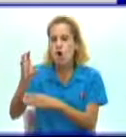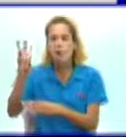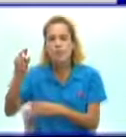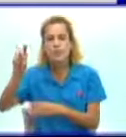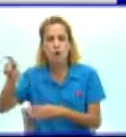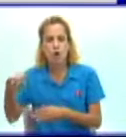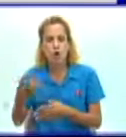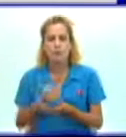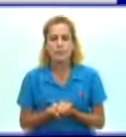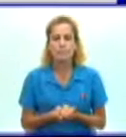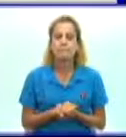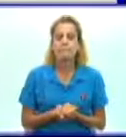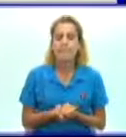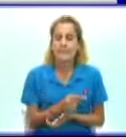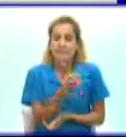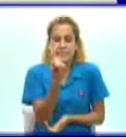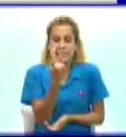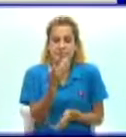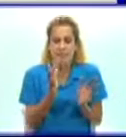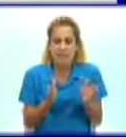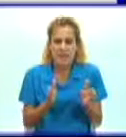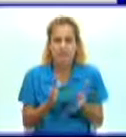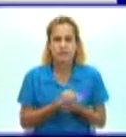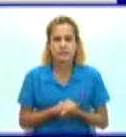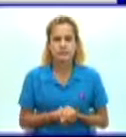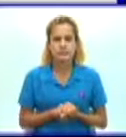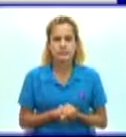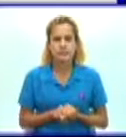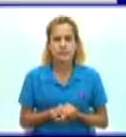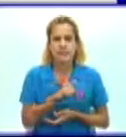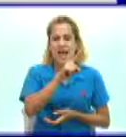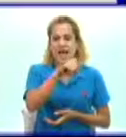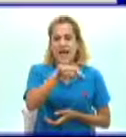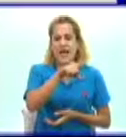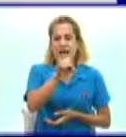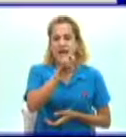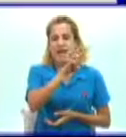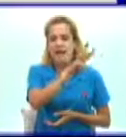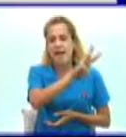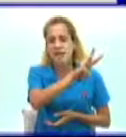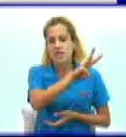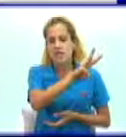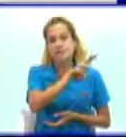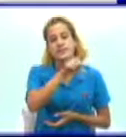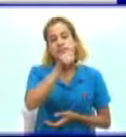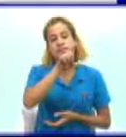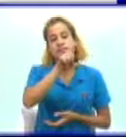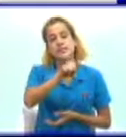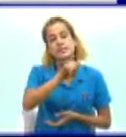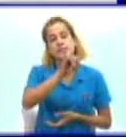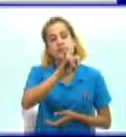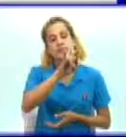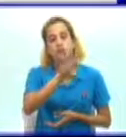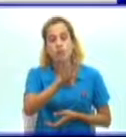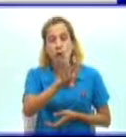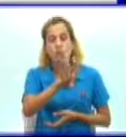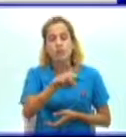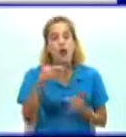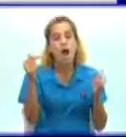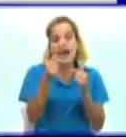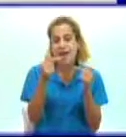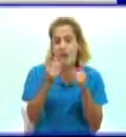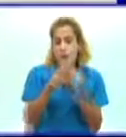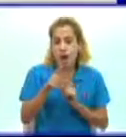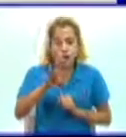a calcular este primer sumando primero, vamos a hallarlo. La raíz cúbica de 64 es igual a 4, porque 4 por 4 por 4 es